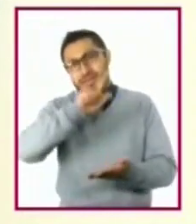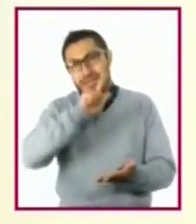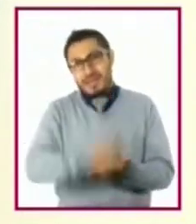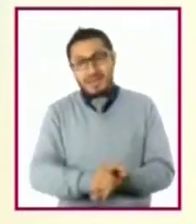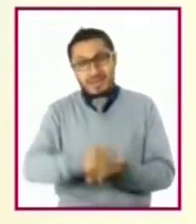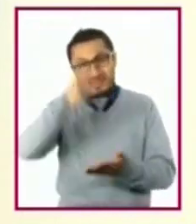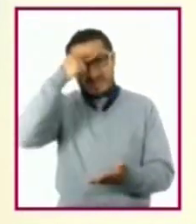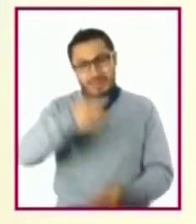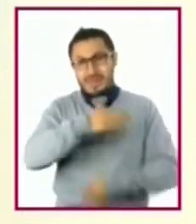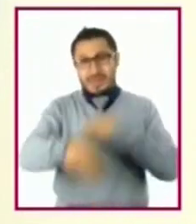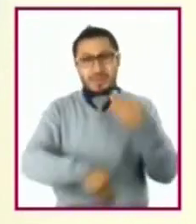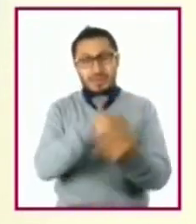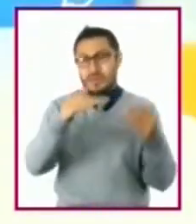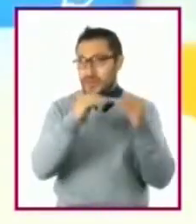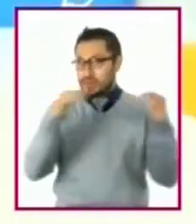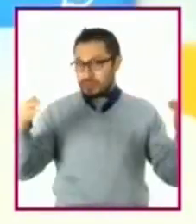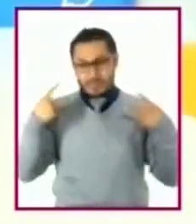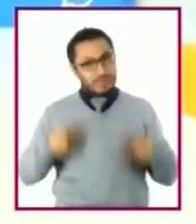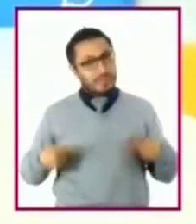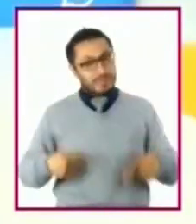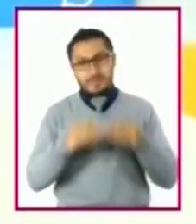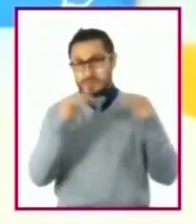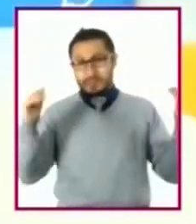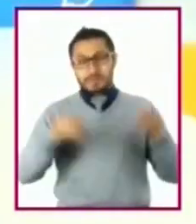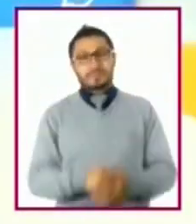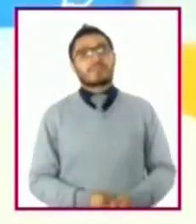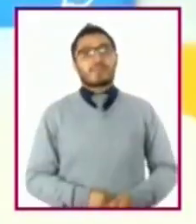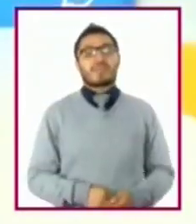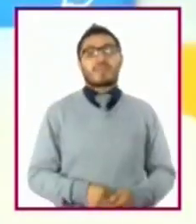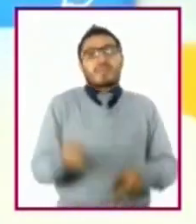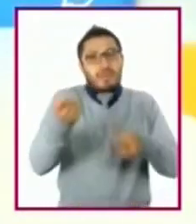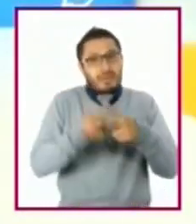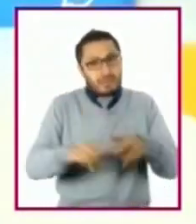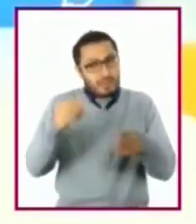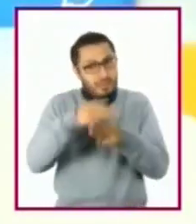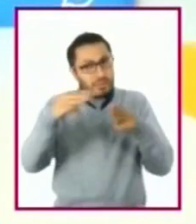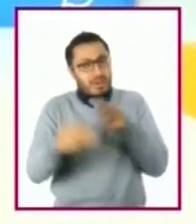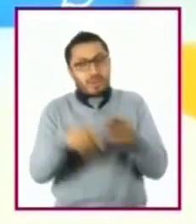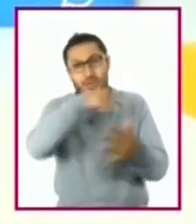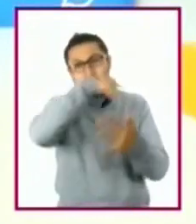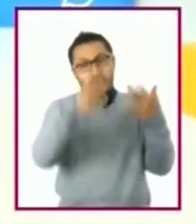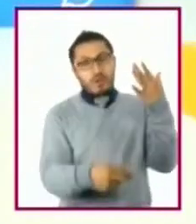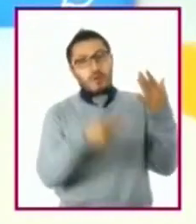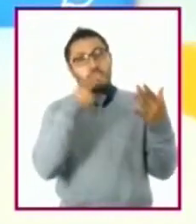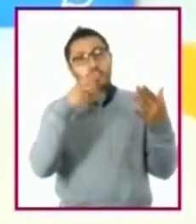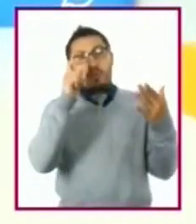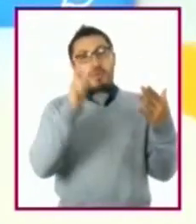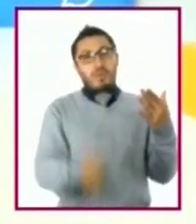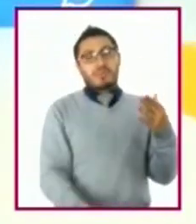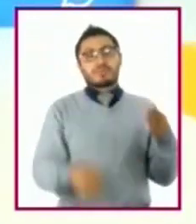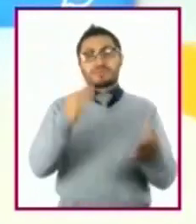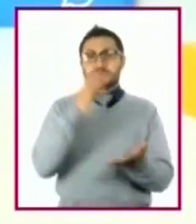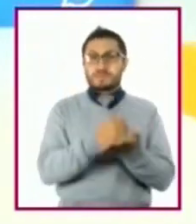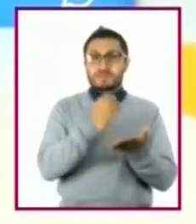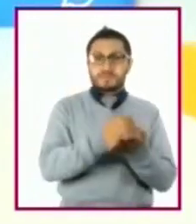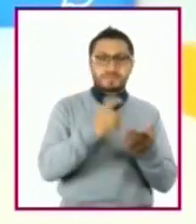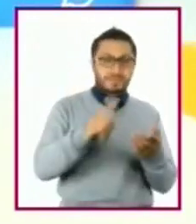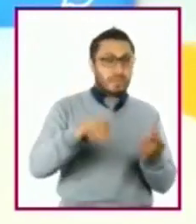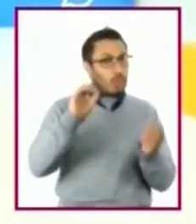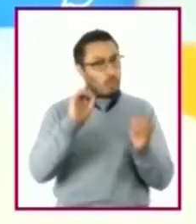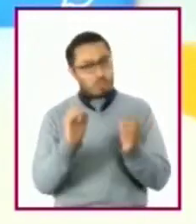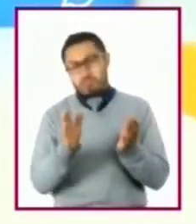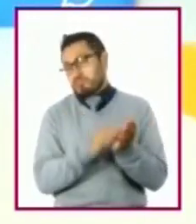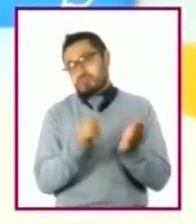personas. Comencemos. Los materiales que vamos a utilizar en esta sesión son un cuaderno u hoja de